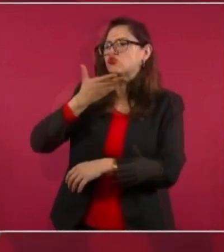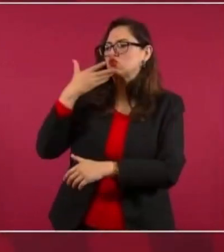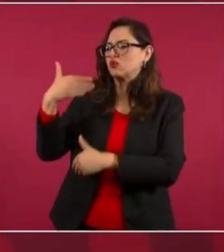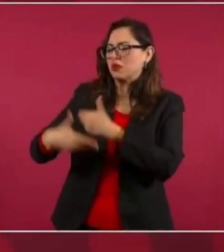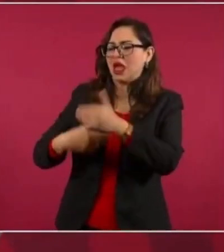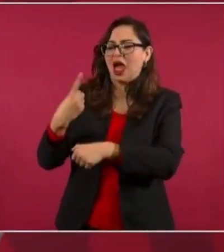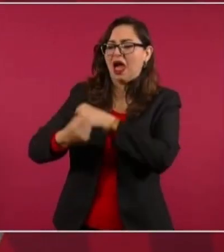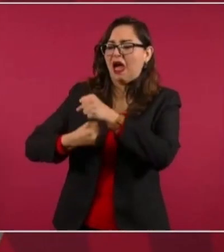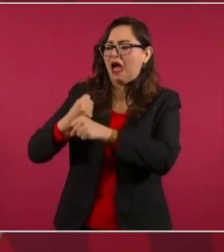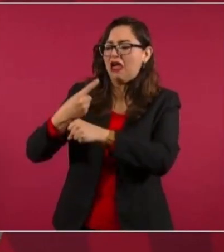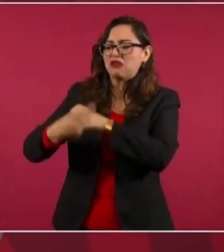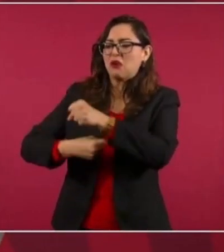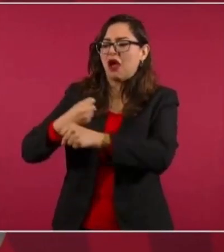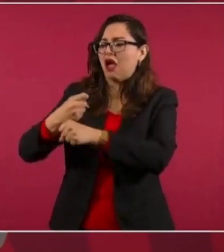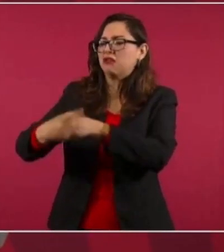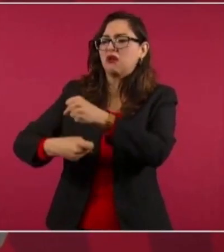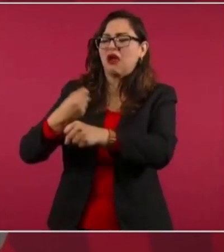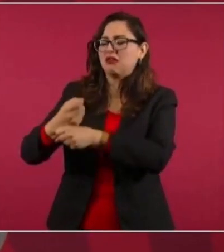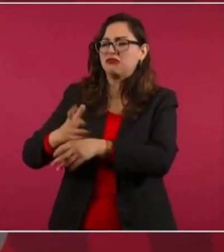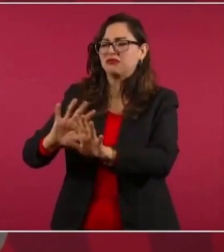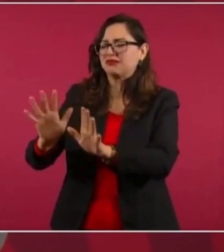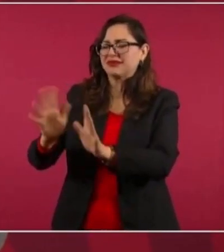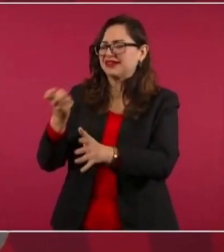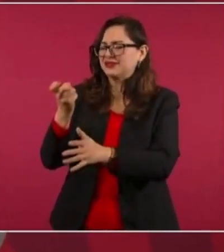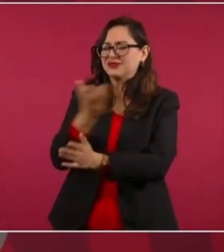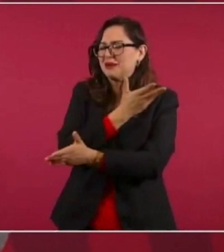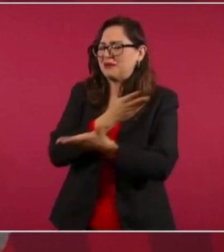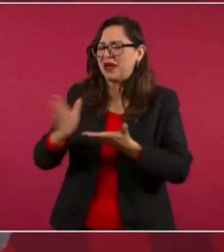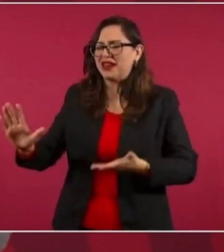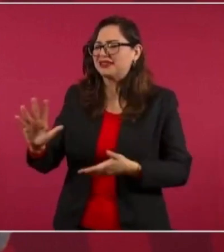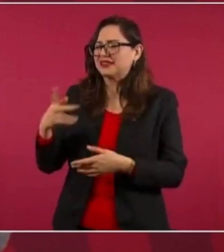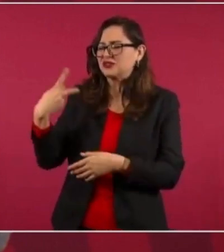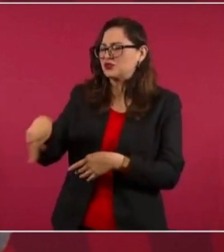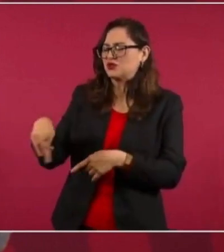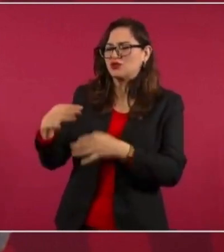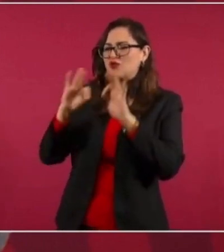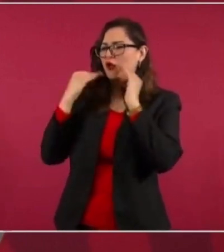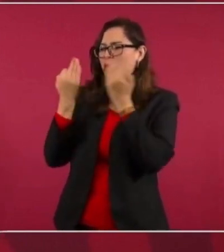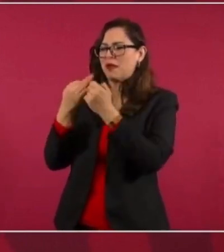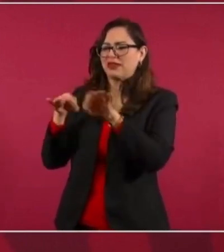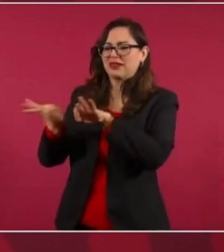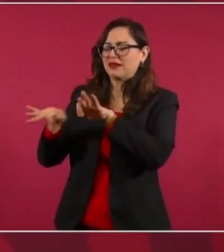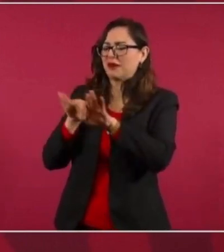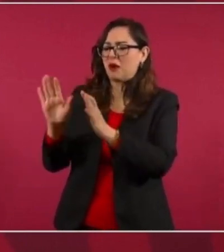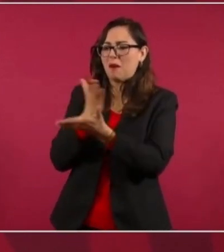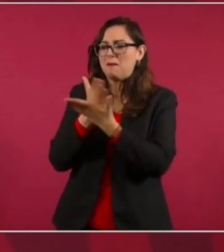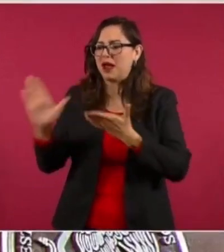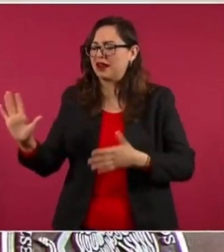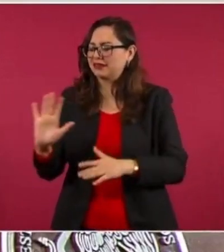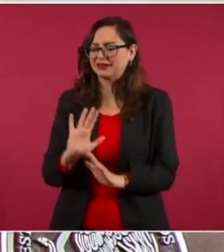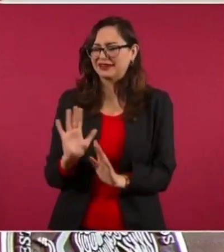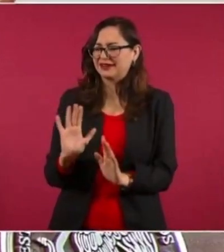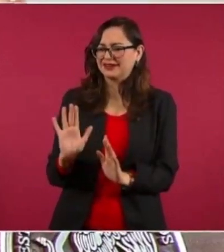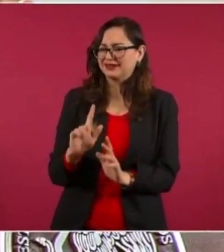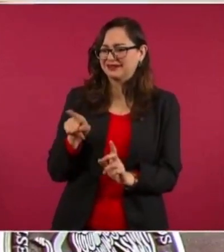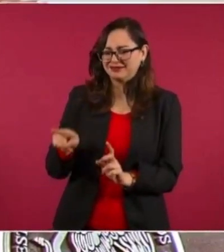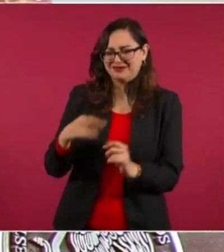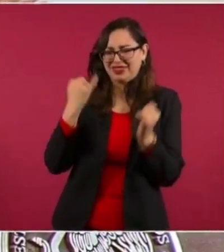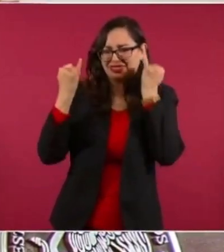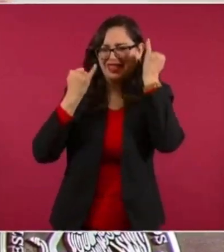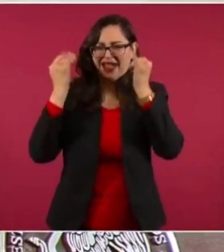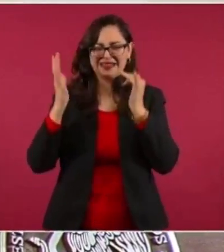responsables. Los que están detenidos tienen derecho a la defensa y pueden hablar,